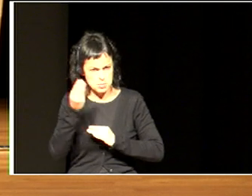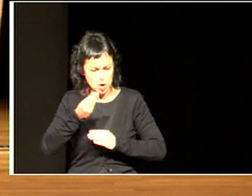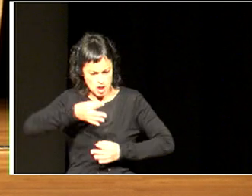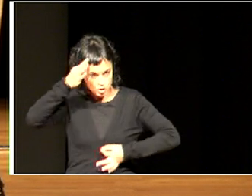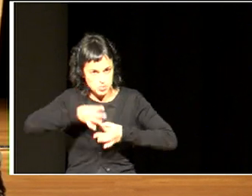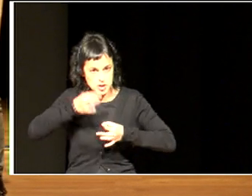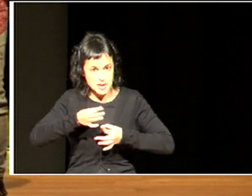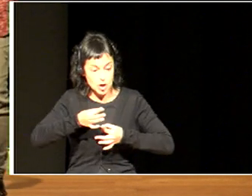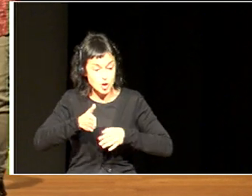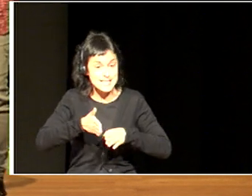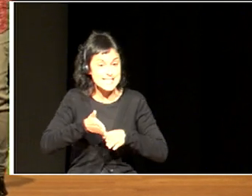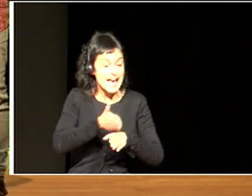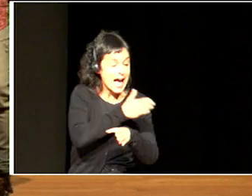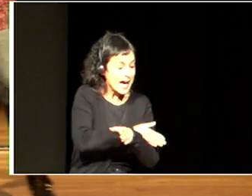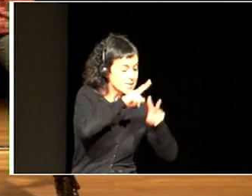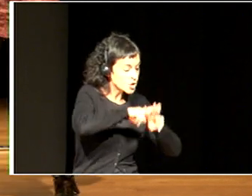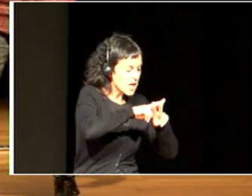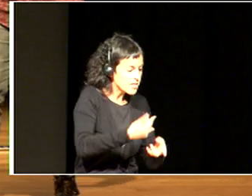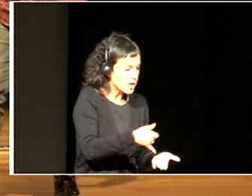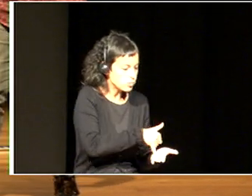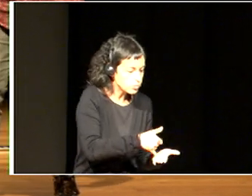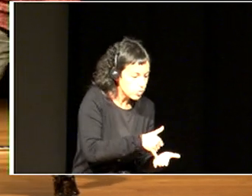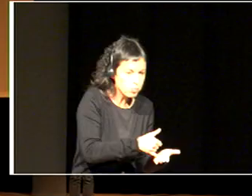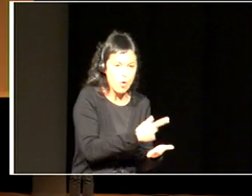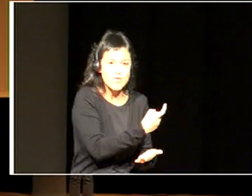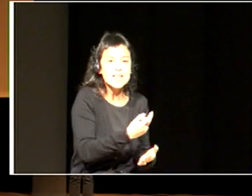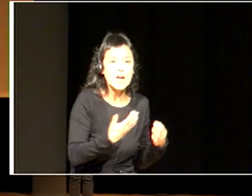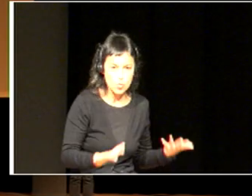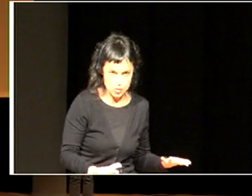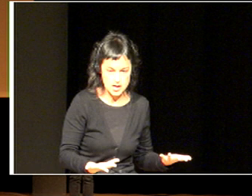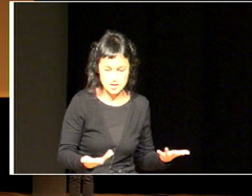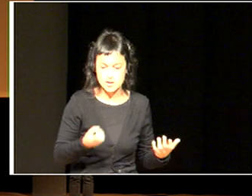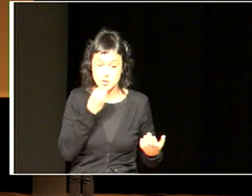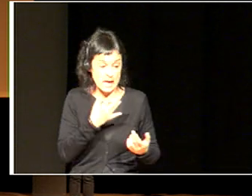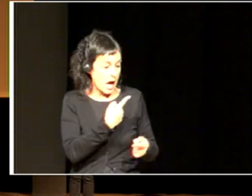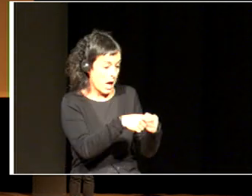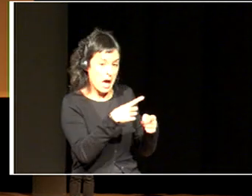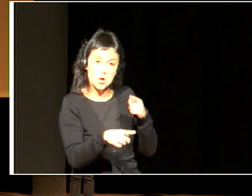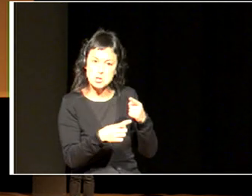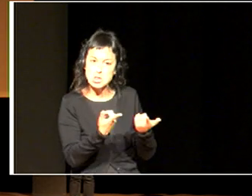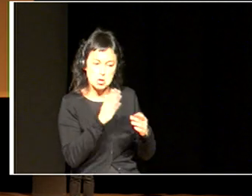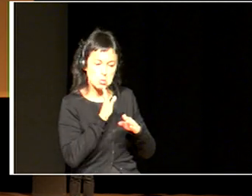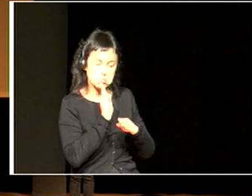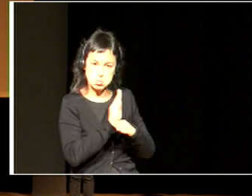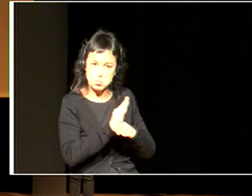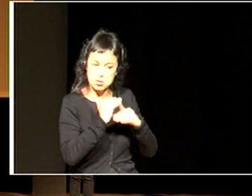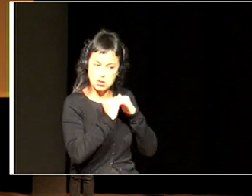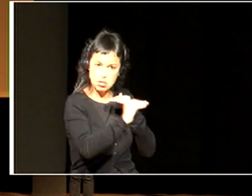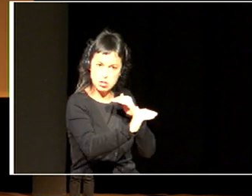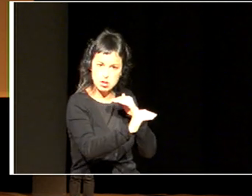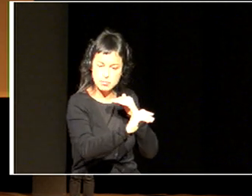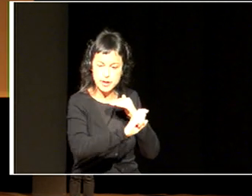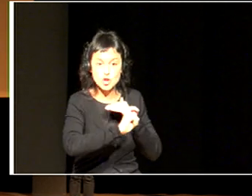realidad de mis carencias mis carencias mis puntos fuertes por lo tanto mantengo unas cosas cambio estas otras cosas que eran